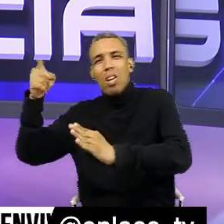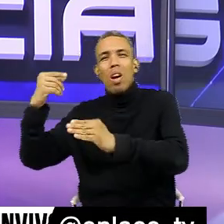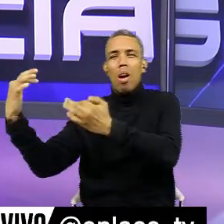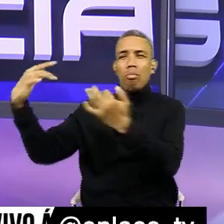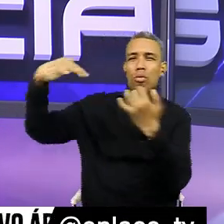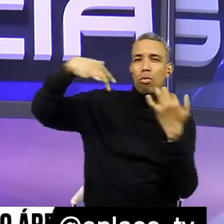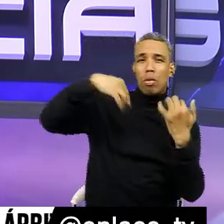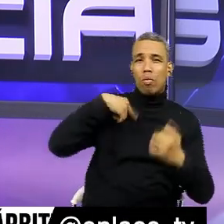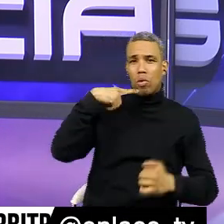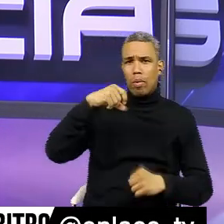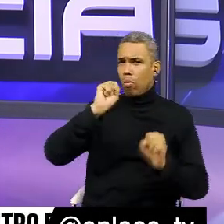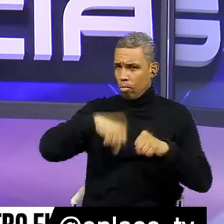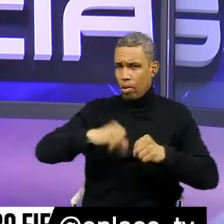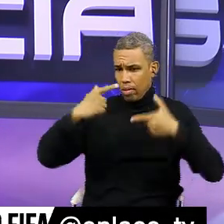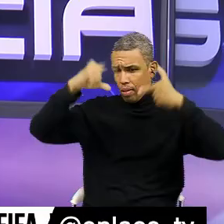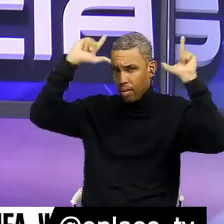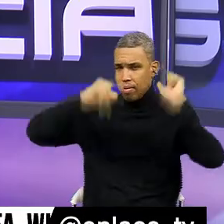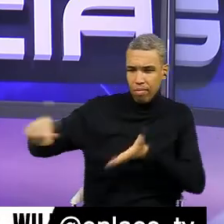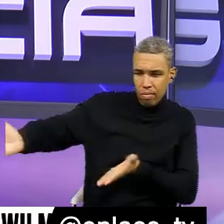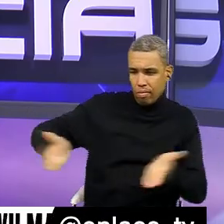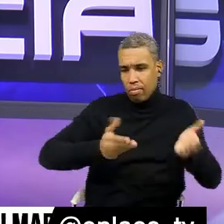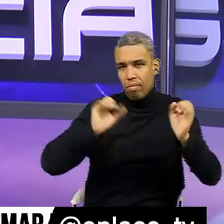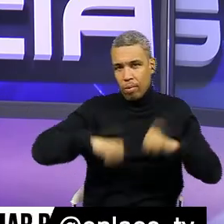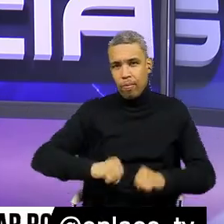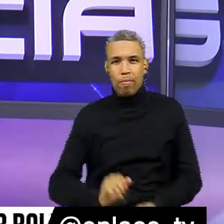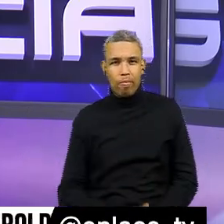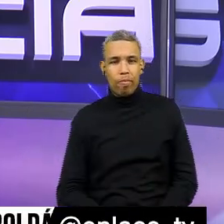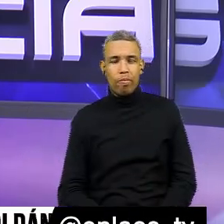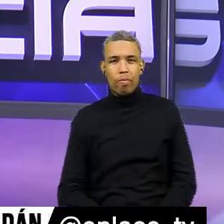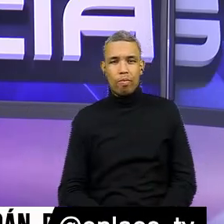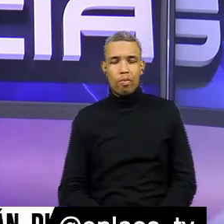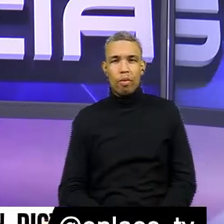este compromiso en materia de seguridad e ingreso de asistentes.